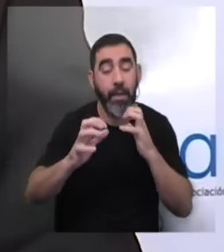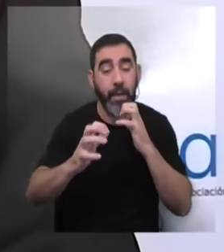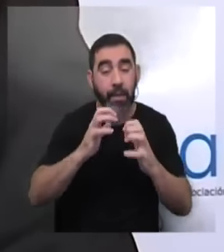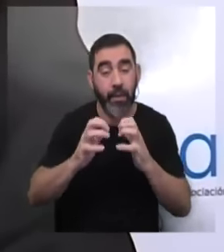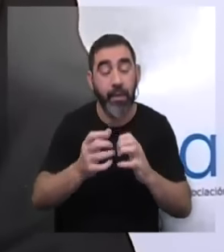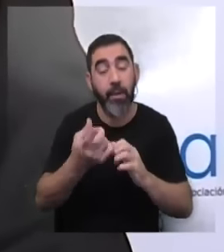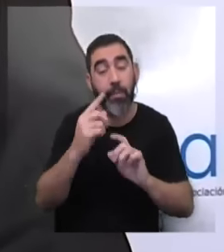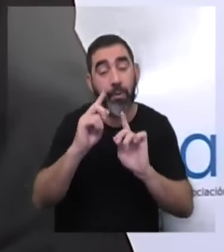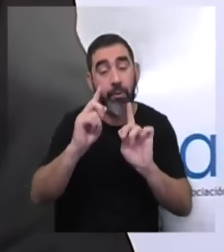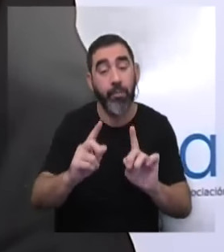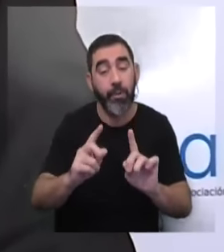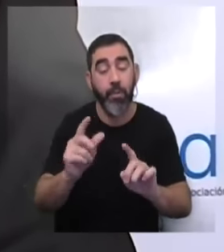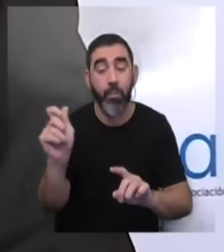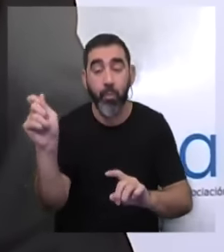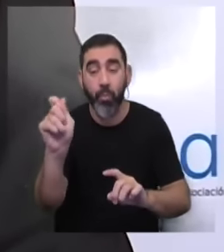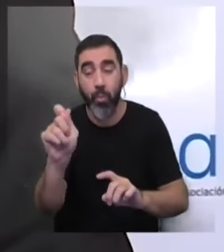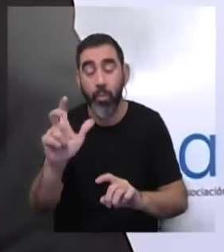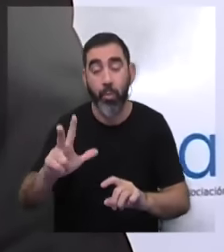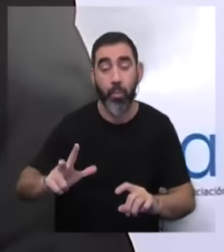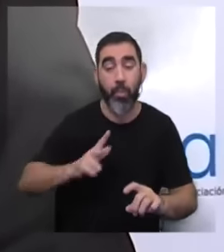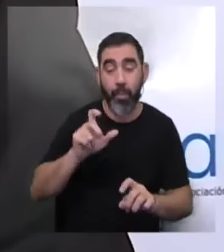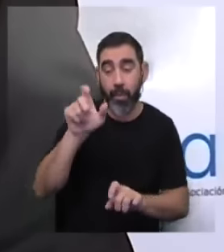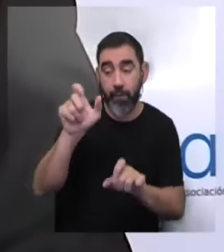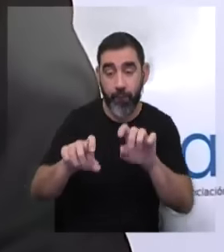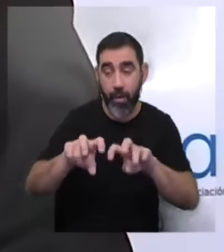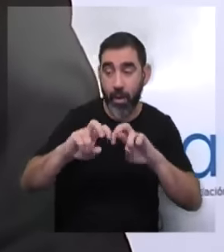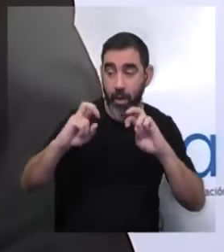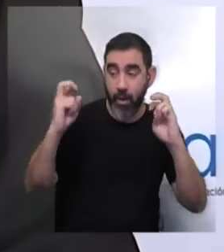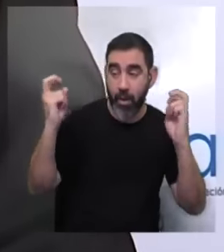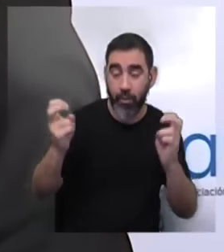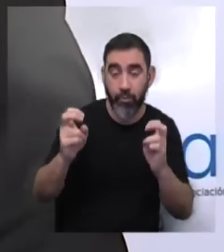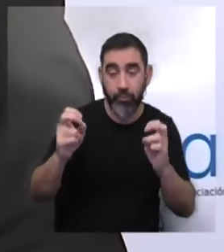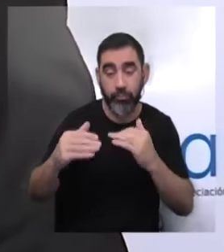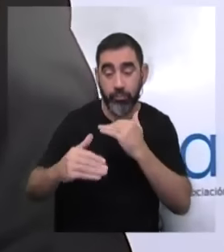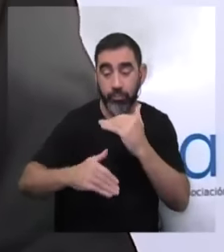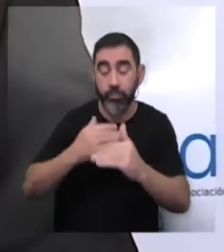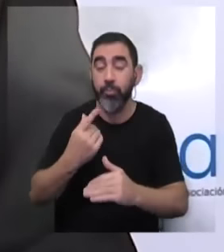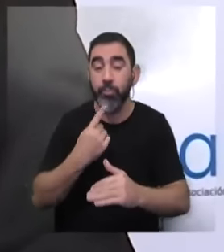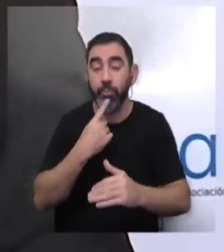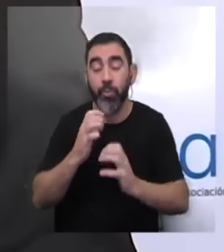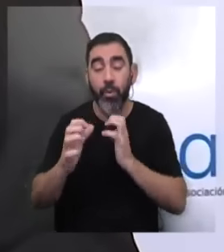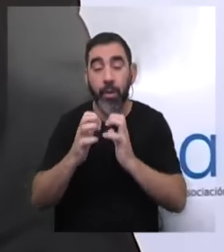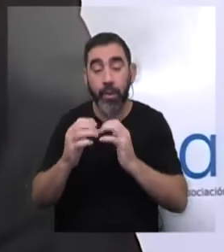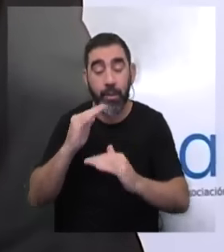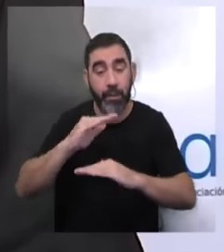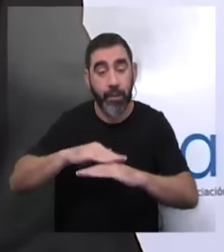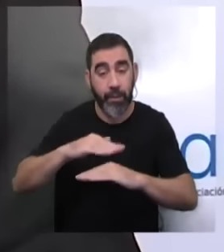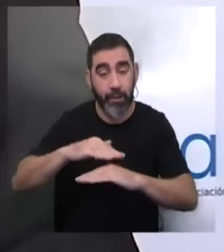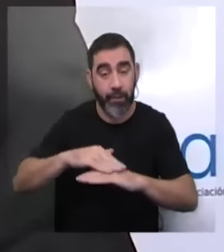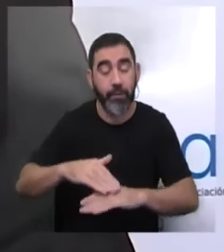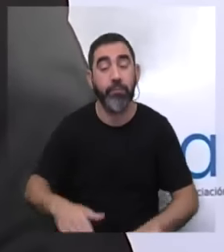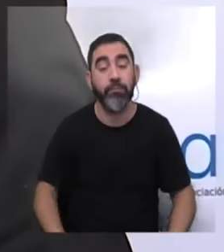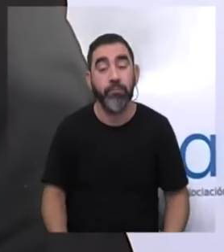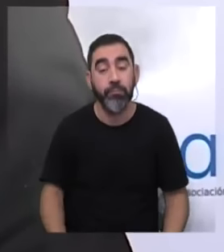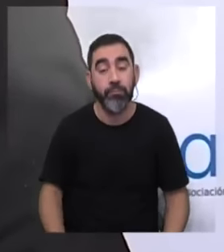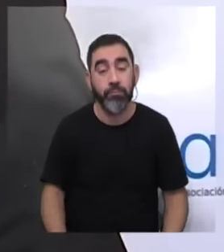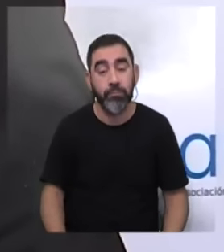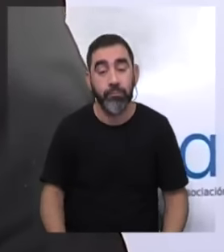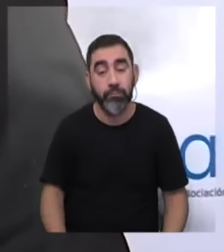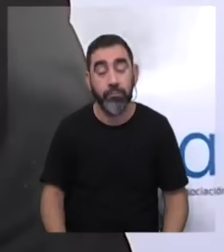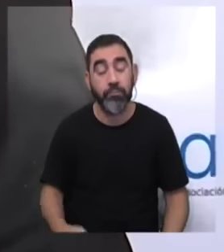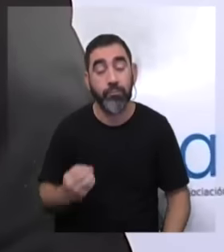su vez Don están los actores públicos y privados desarrollando que desarrollan las políticas energética como bien decí entonces bueno básicamente lo que va a